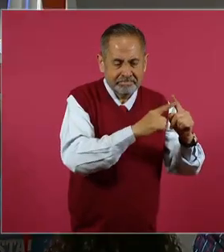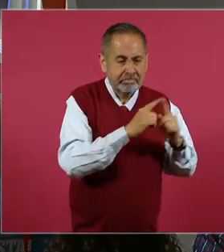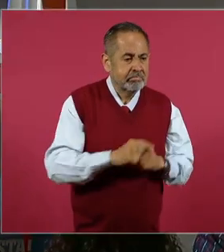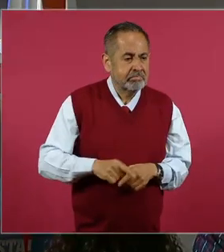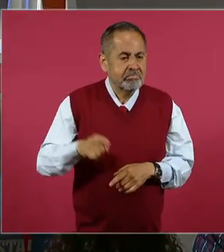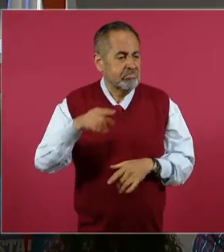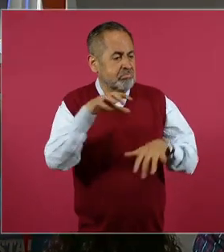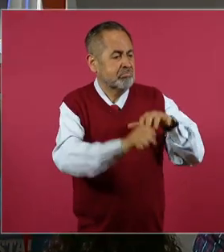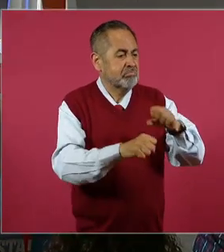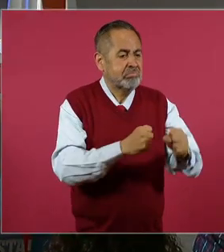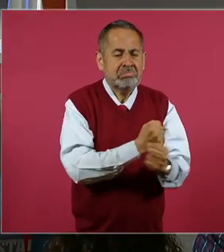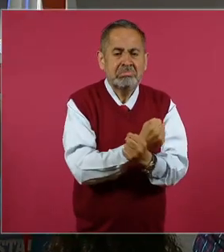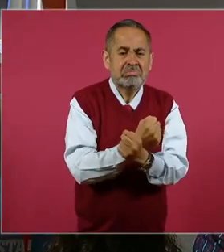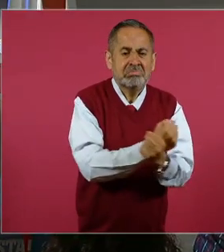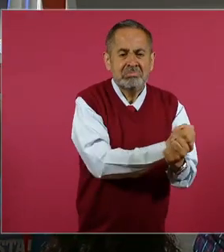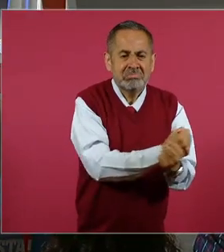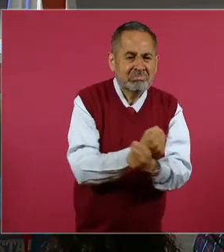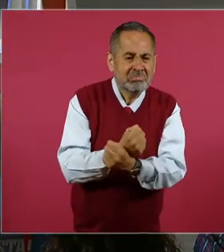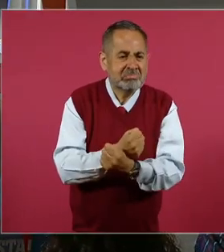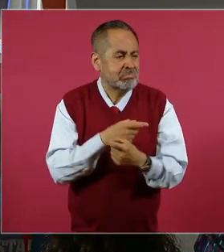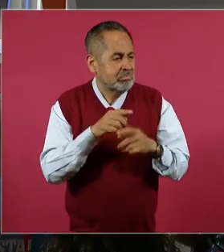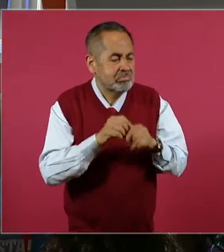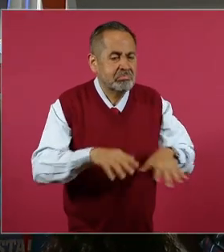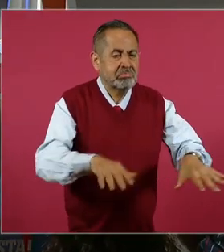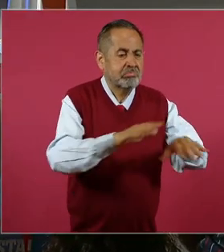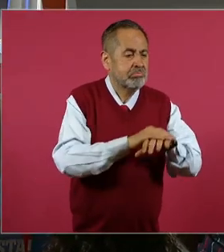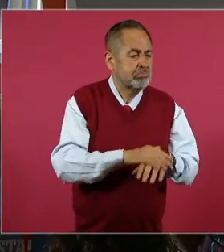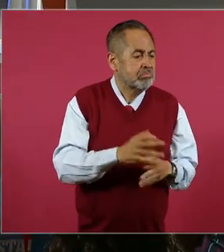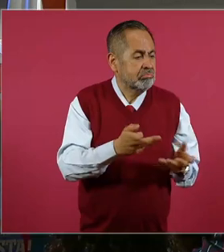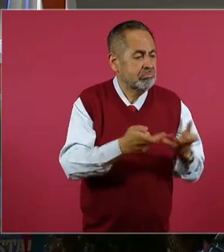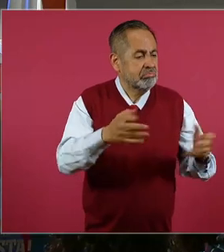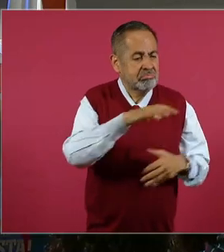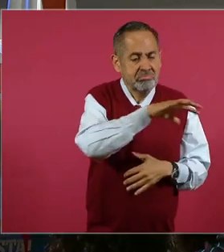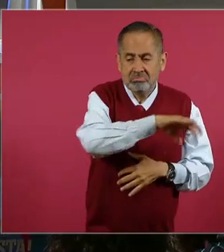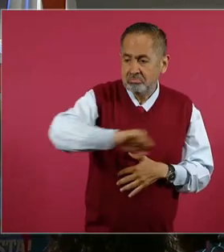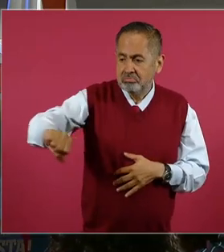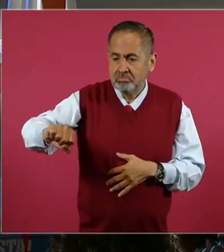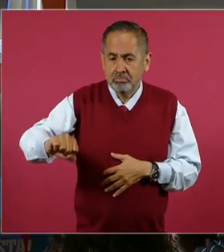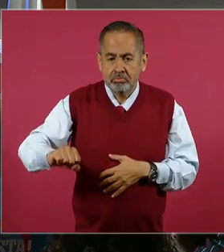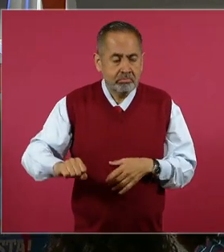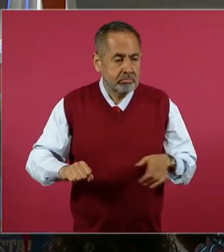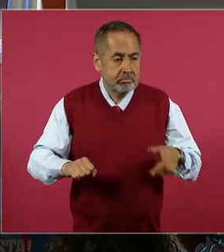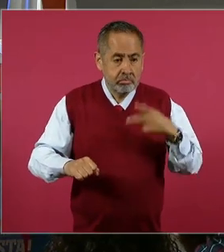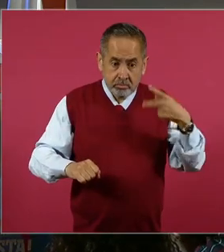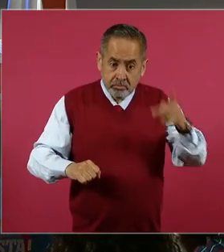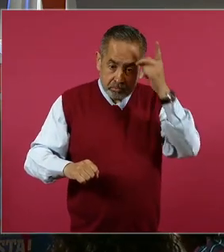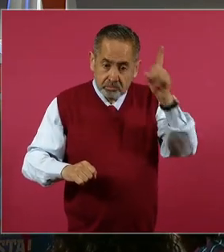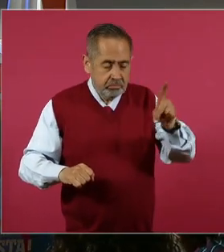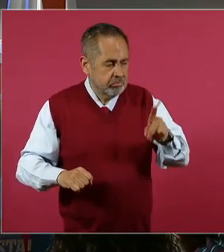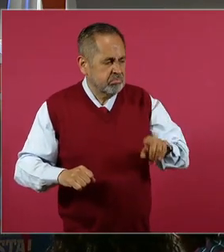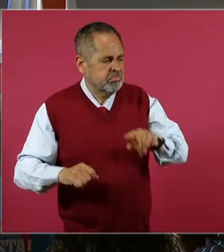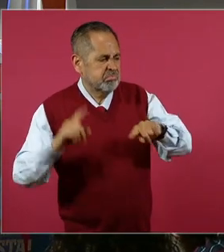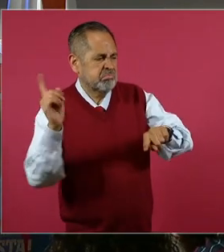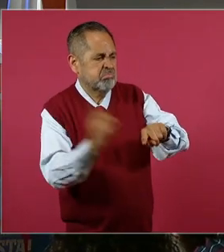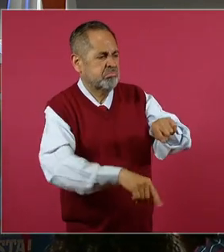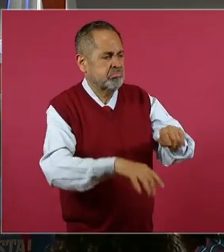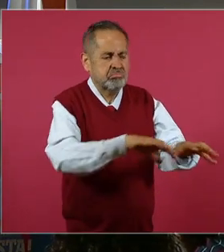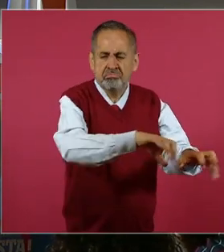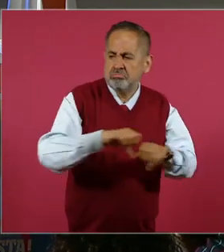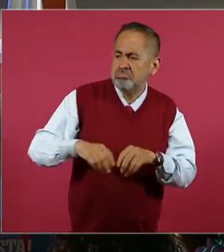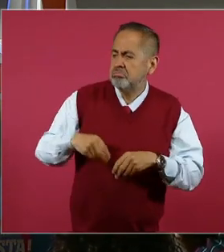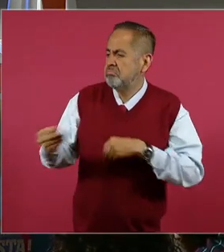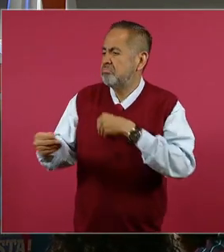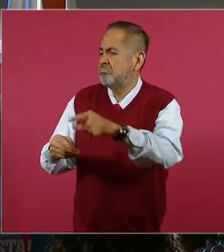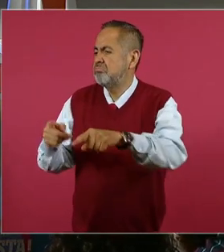esclavitud y las encomiendas, las tierras propiedad de los naturales fueron usurpadas y repartidas a